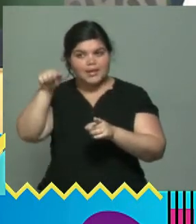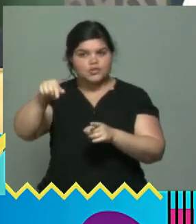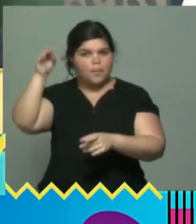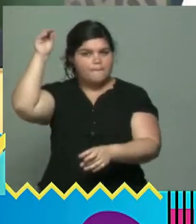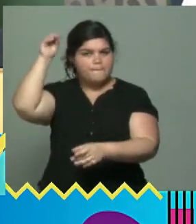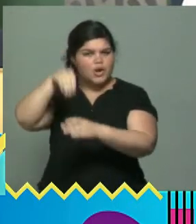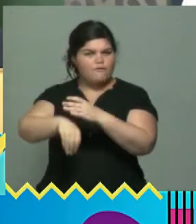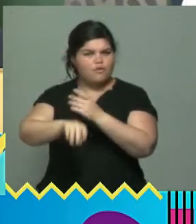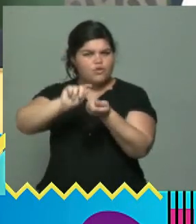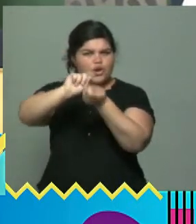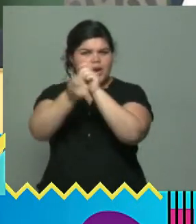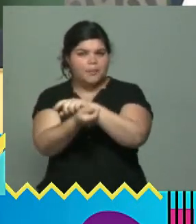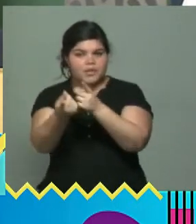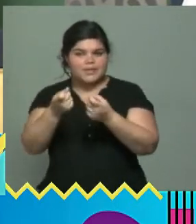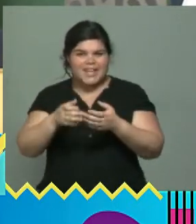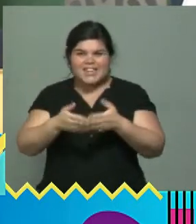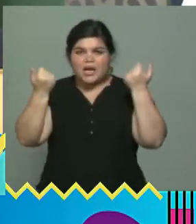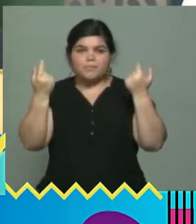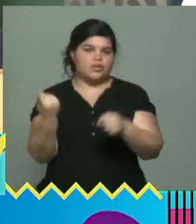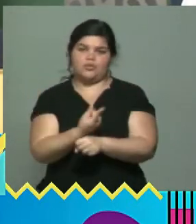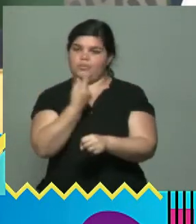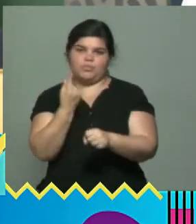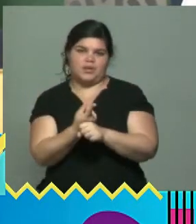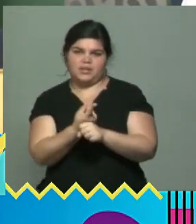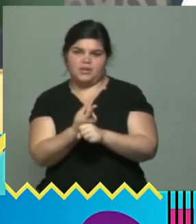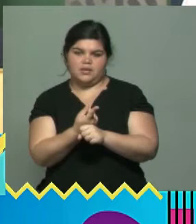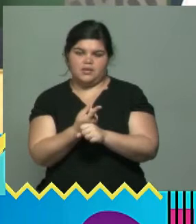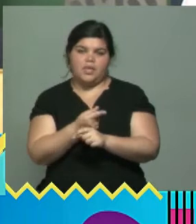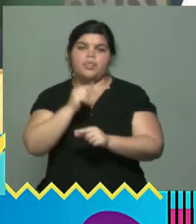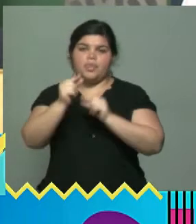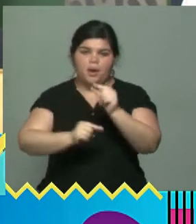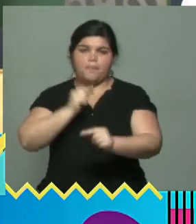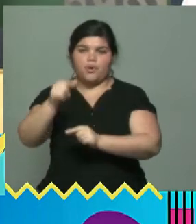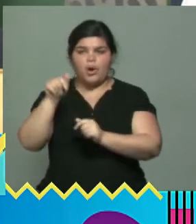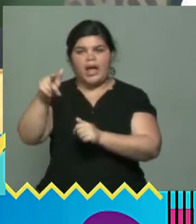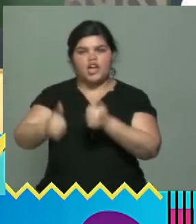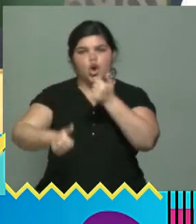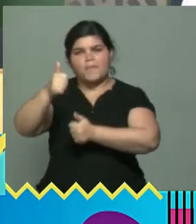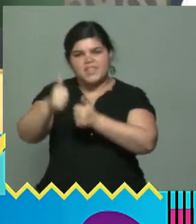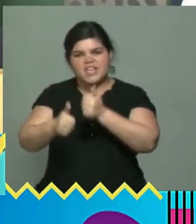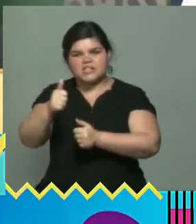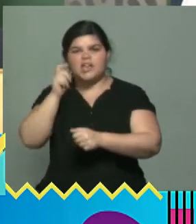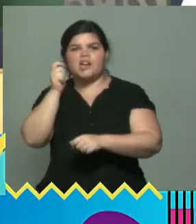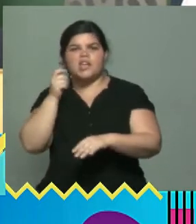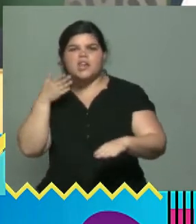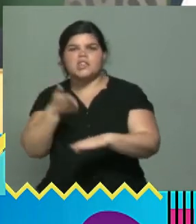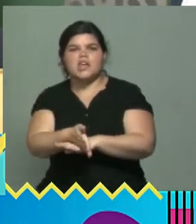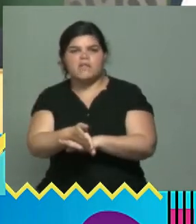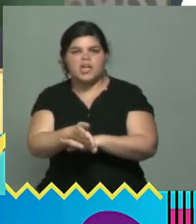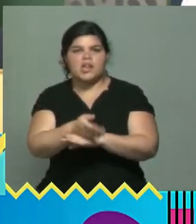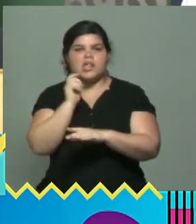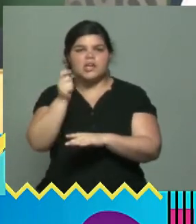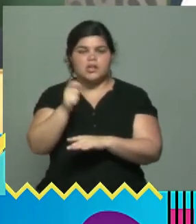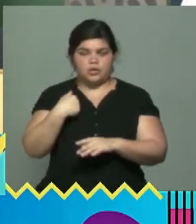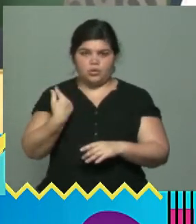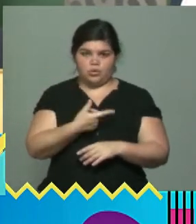profundo digamos, de un día para el otro, por así decirlo, de competencias, de intervenciones, y también nosotros desde el OVAL, lo digo esto